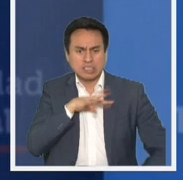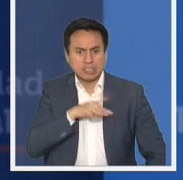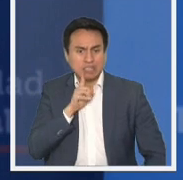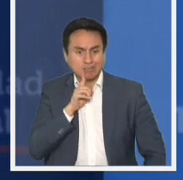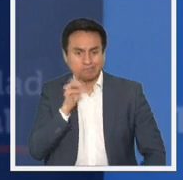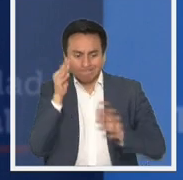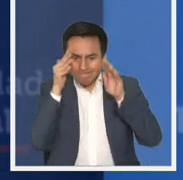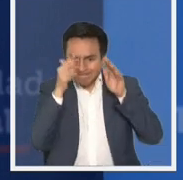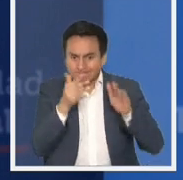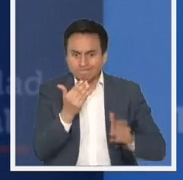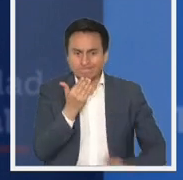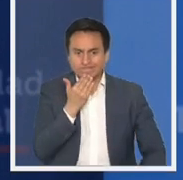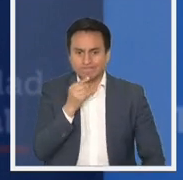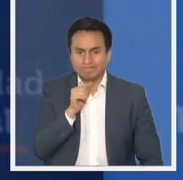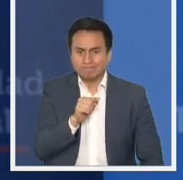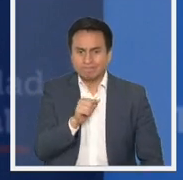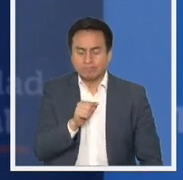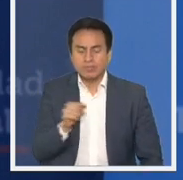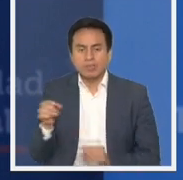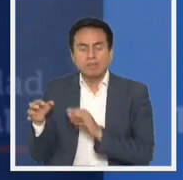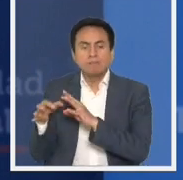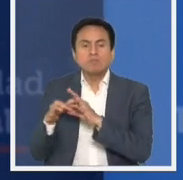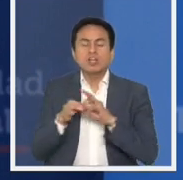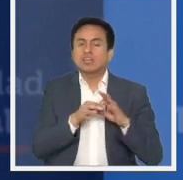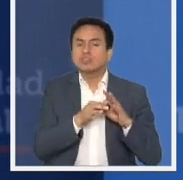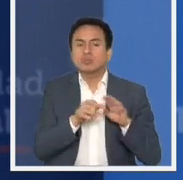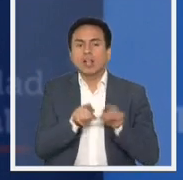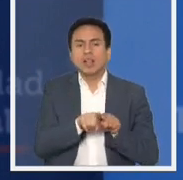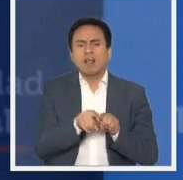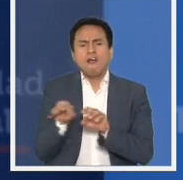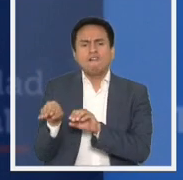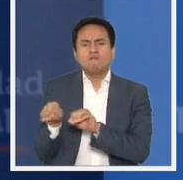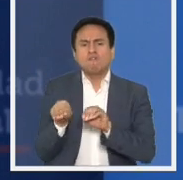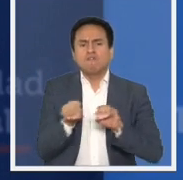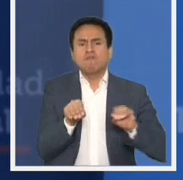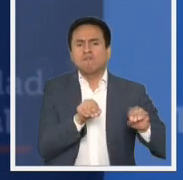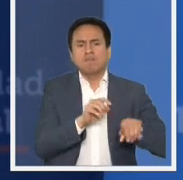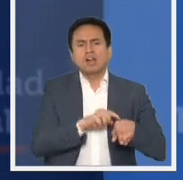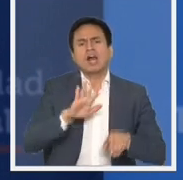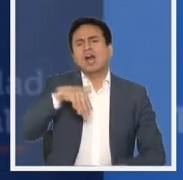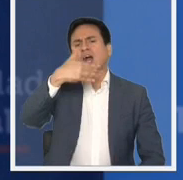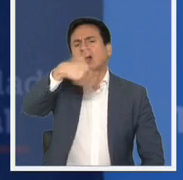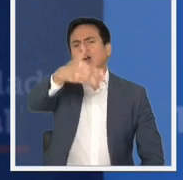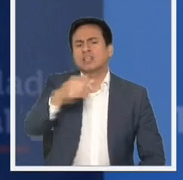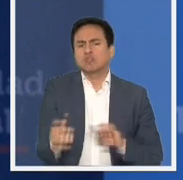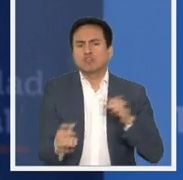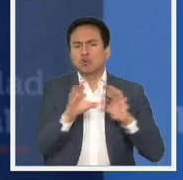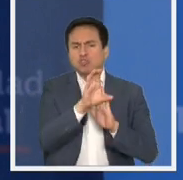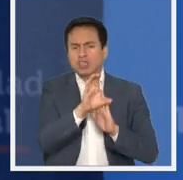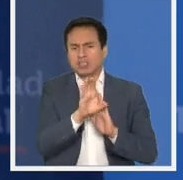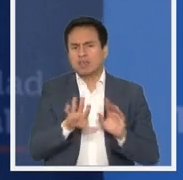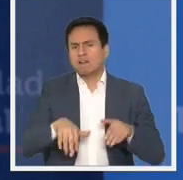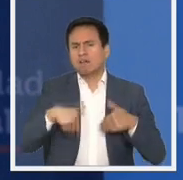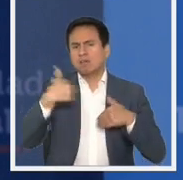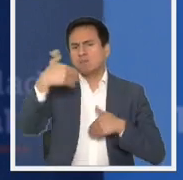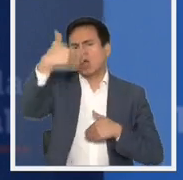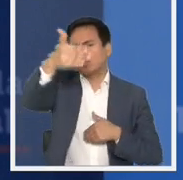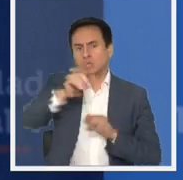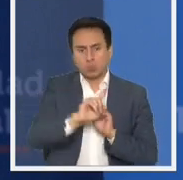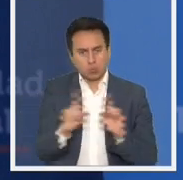Chile por eso no podemos seguir dilatando más la discusión Constituyente